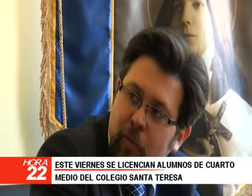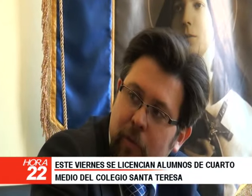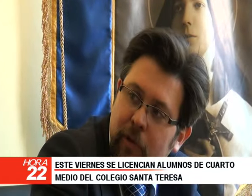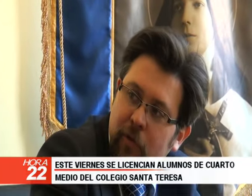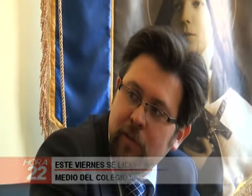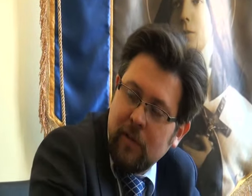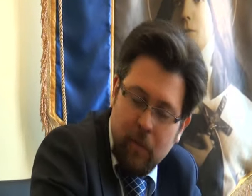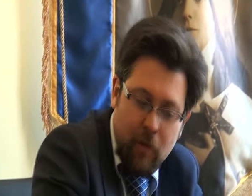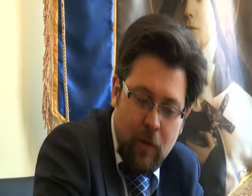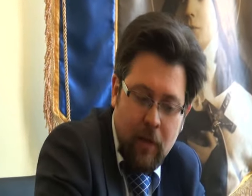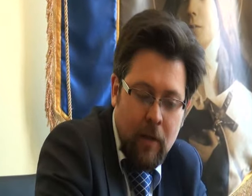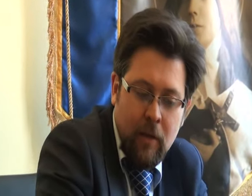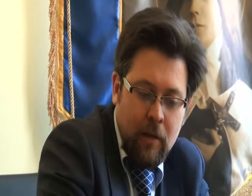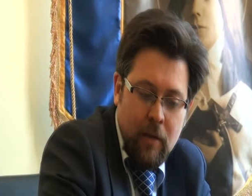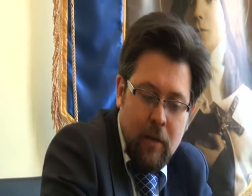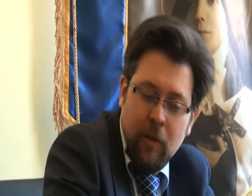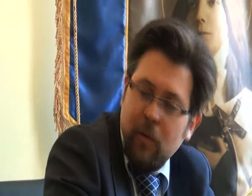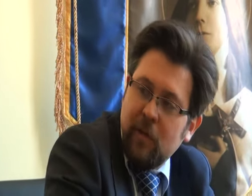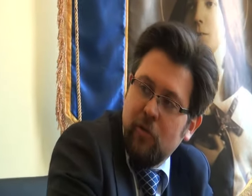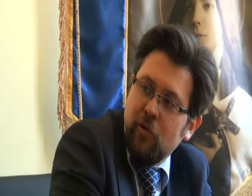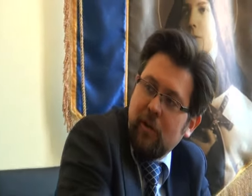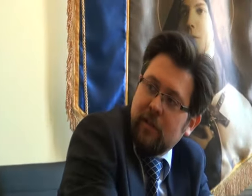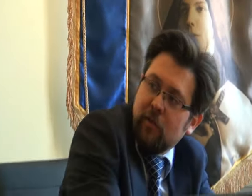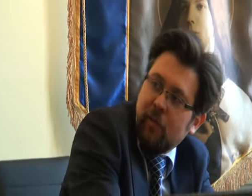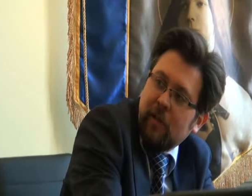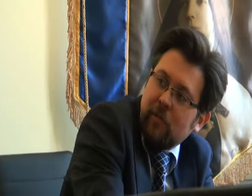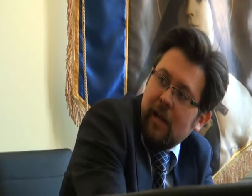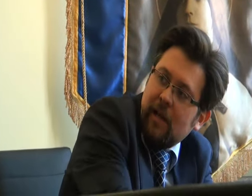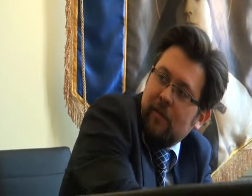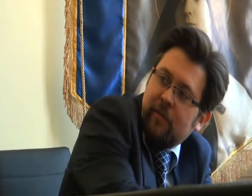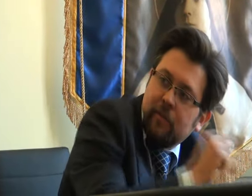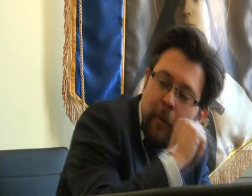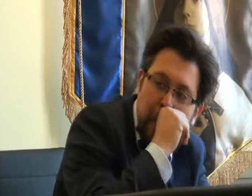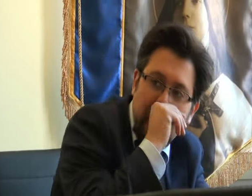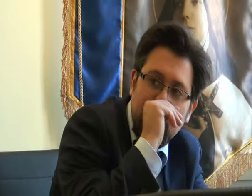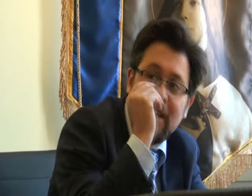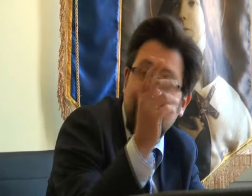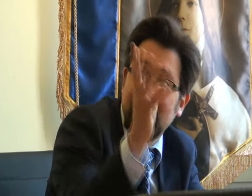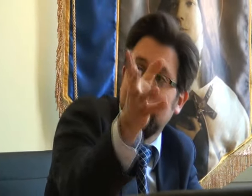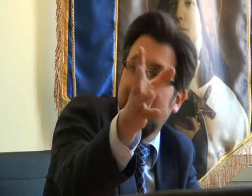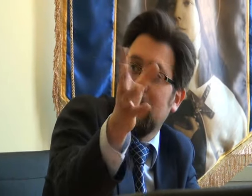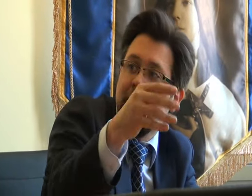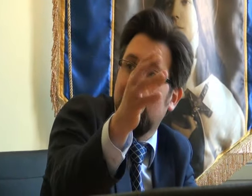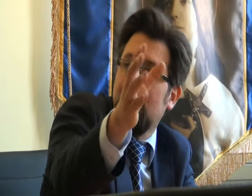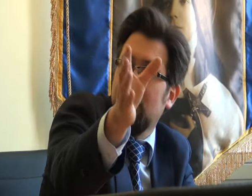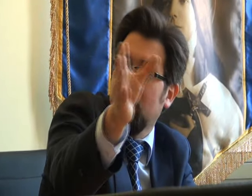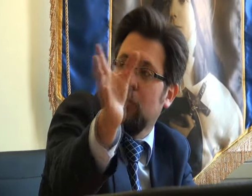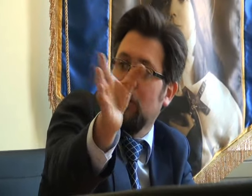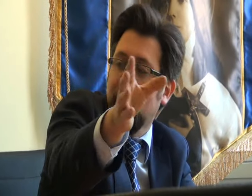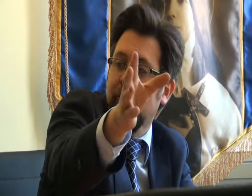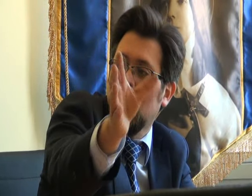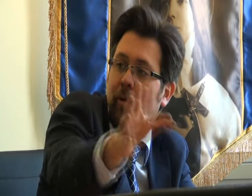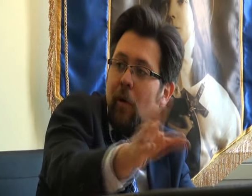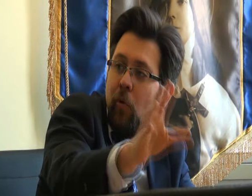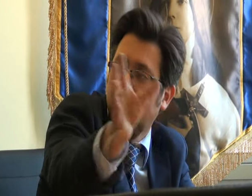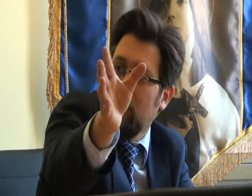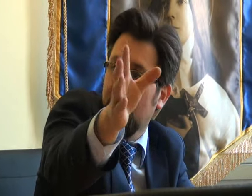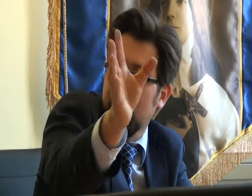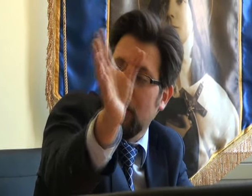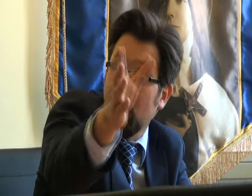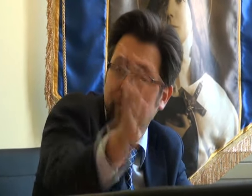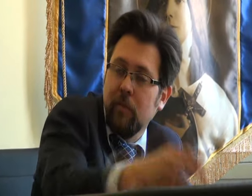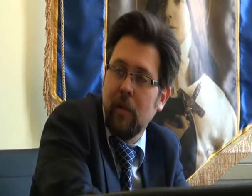vida profesional, a la vida universitaria, con el orgullo de saber también tener entre la comunidad de Puerto Aysén